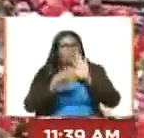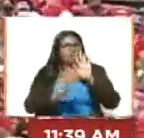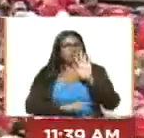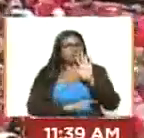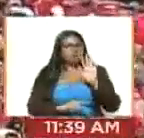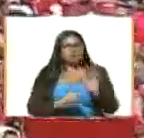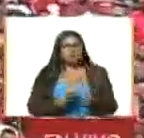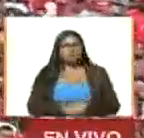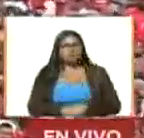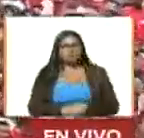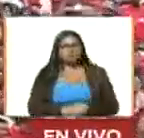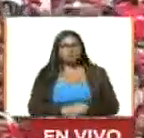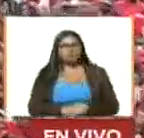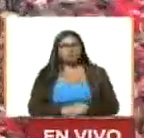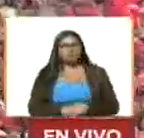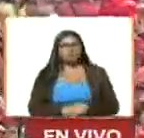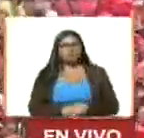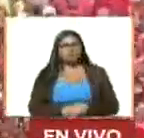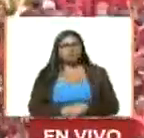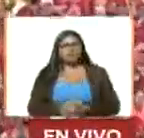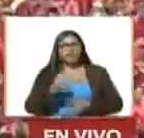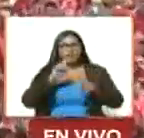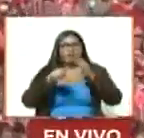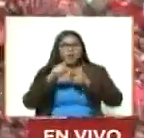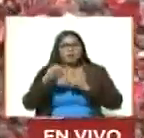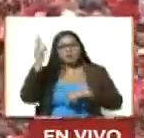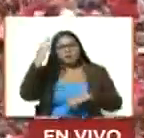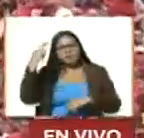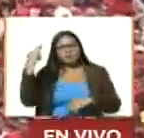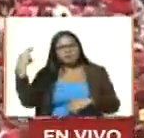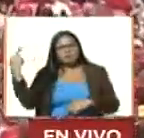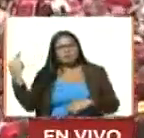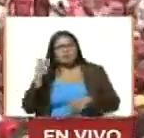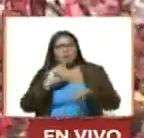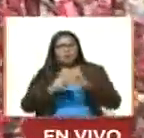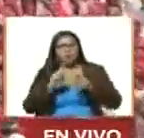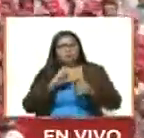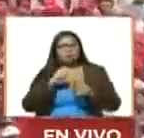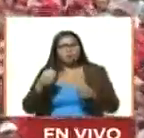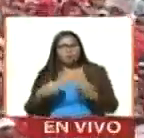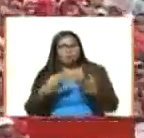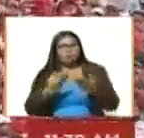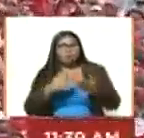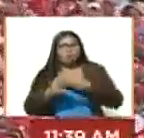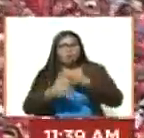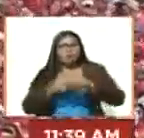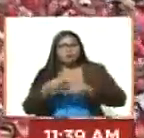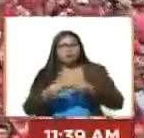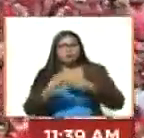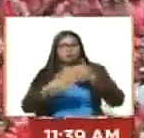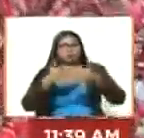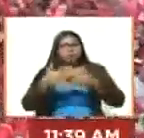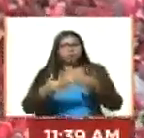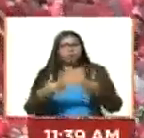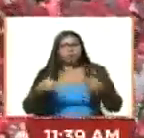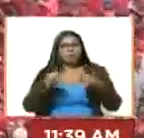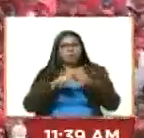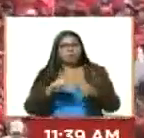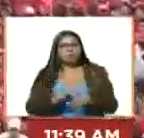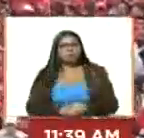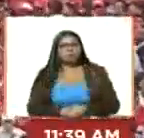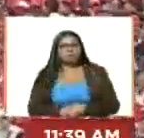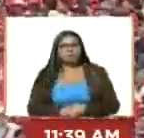orientaciones, algunas reflexiones de lo que hay que hacer en lo adelante, a